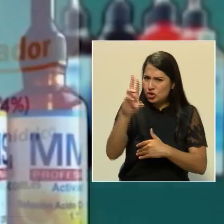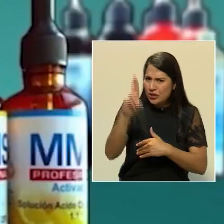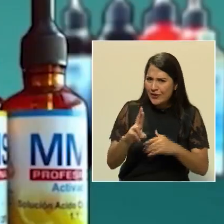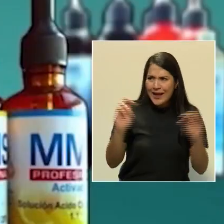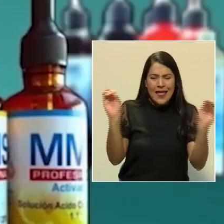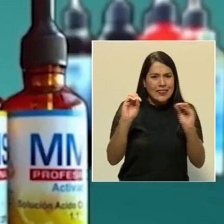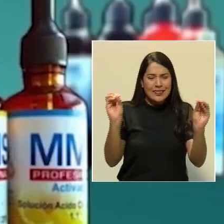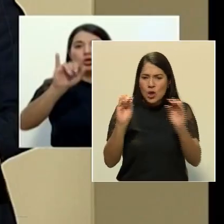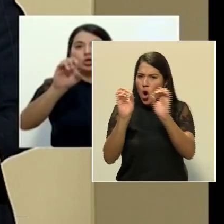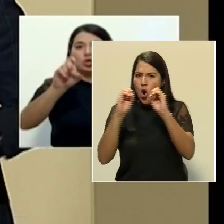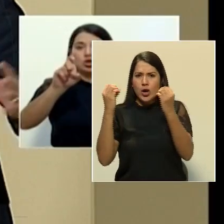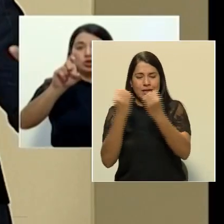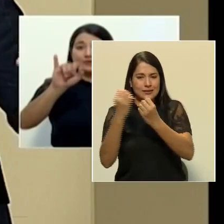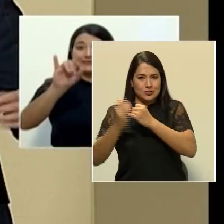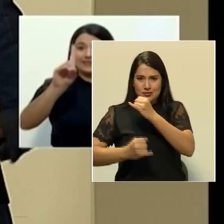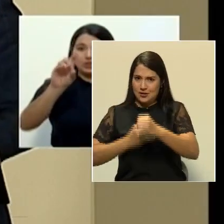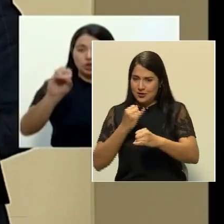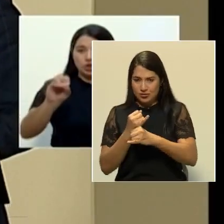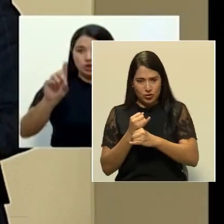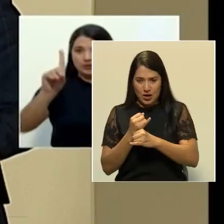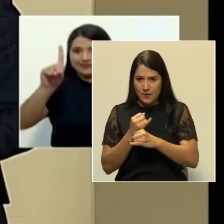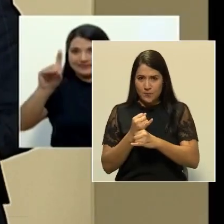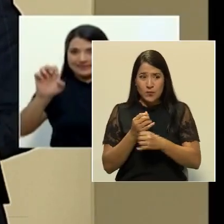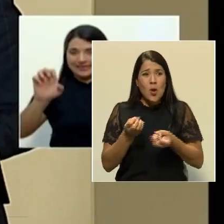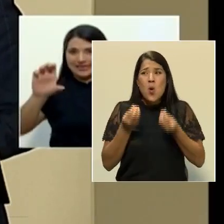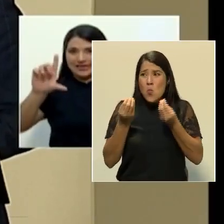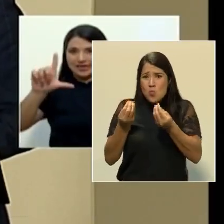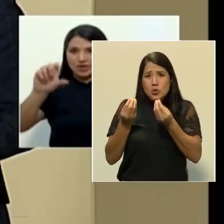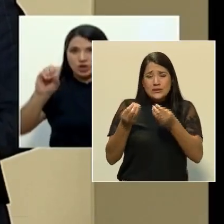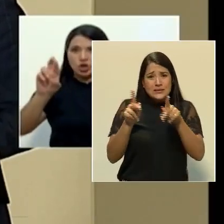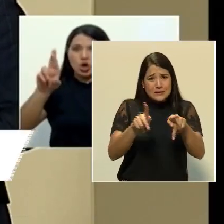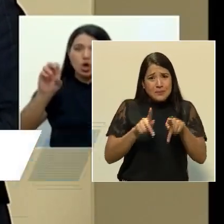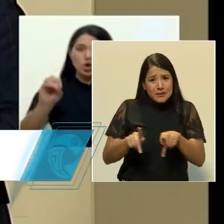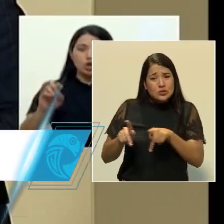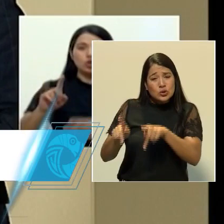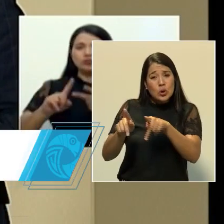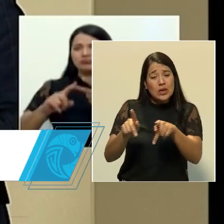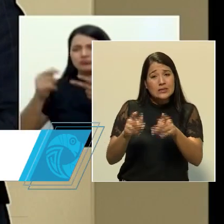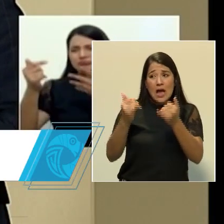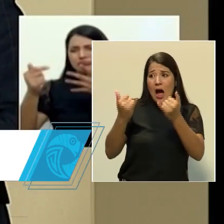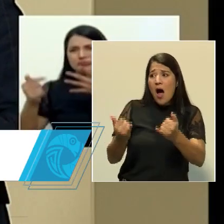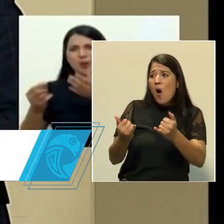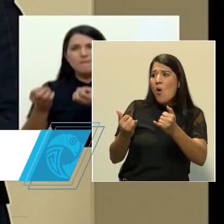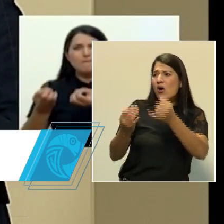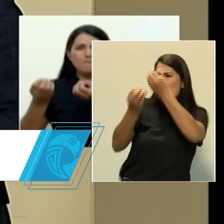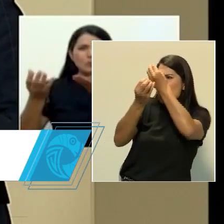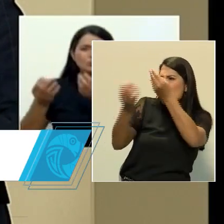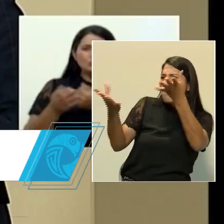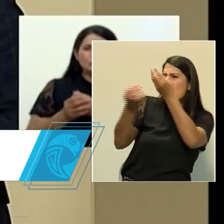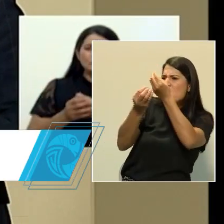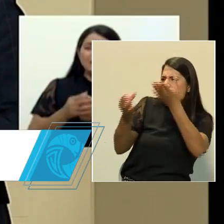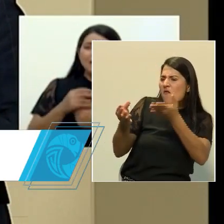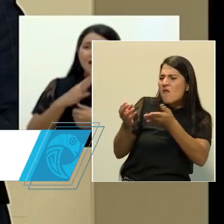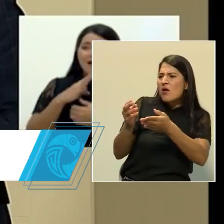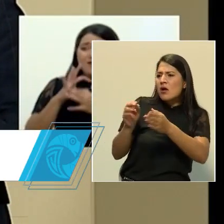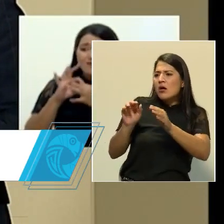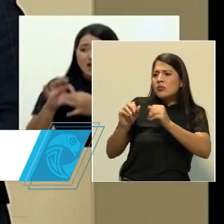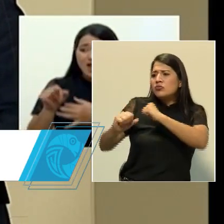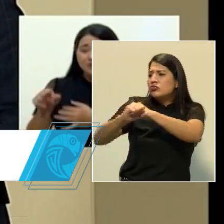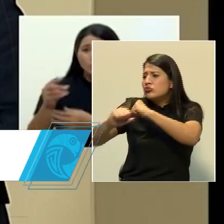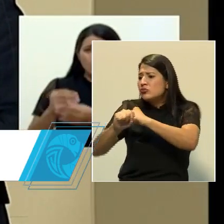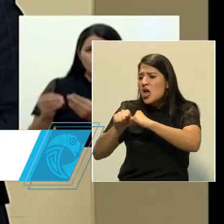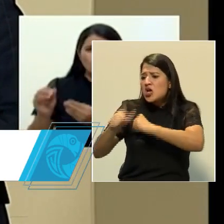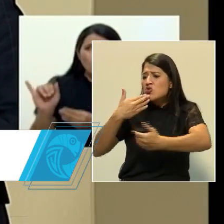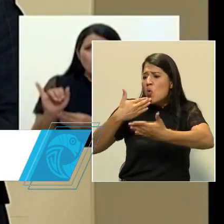sanitaria internacional. Hay muchos que están haciendo bulla alrededor de estos productos como que si de verdad